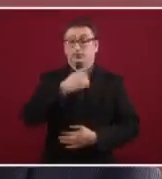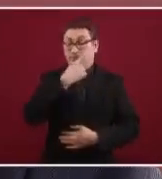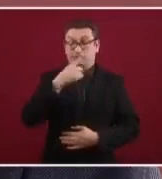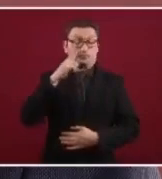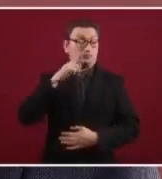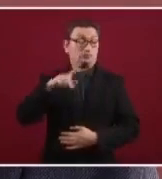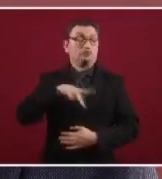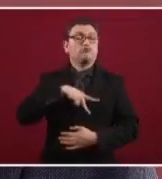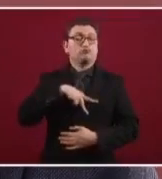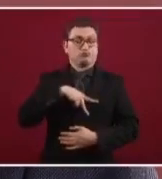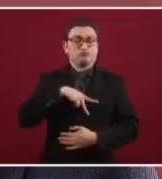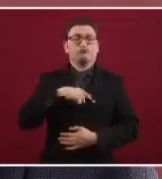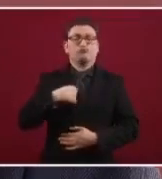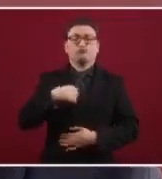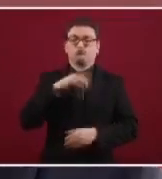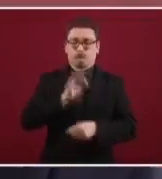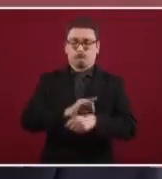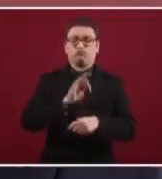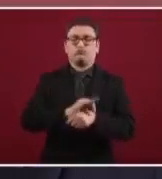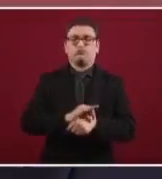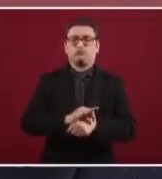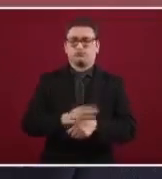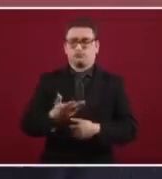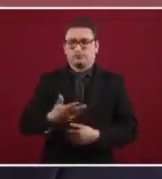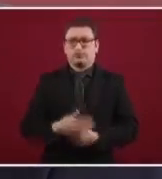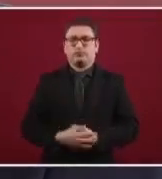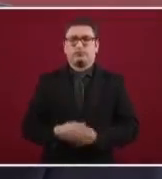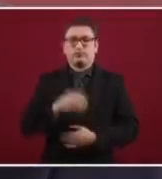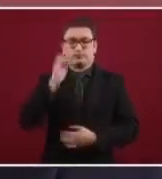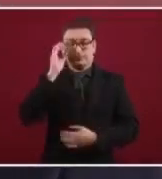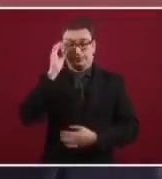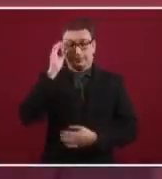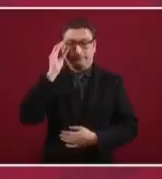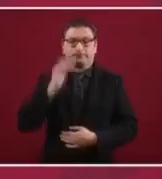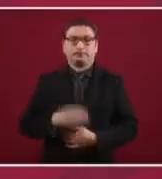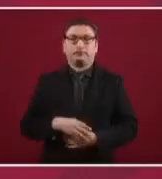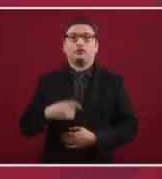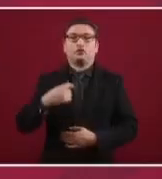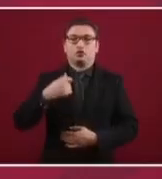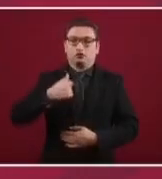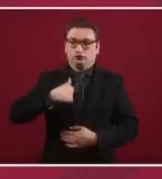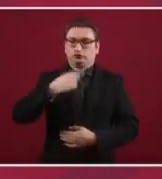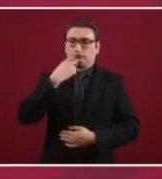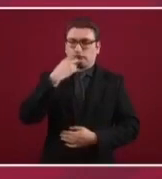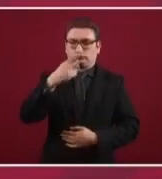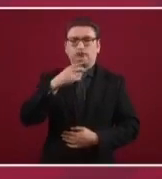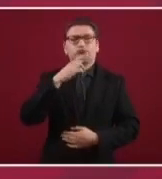vista de que es mejor ver hacia adelante